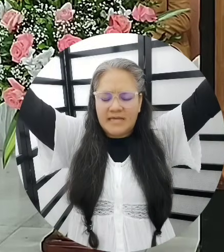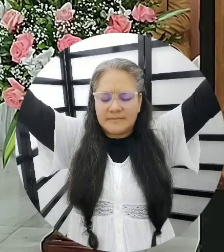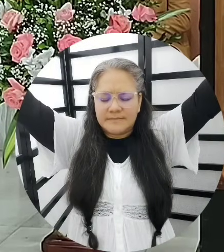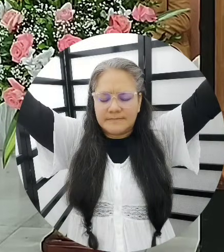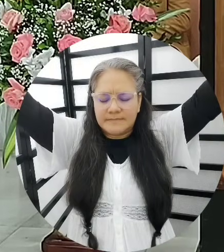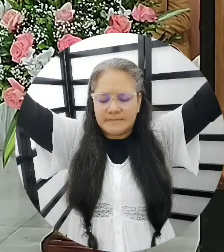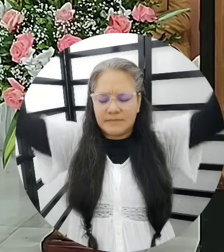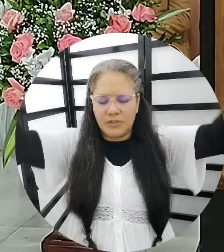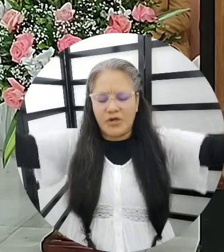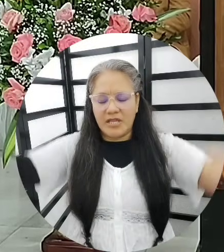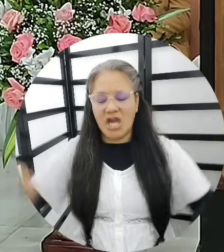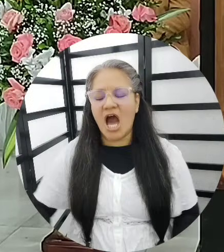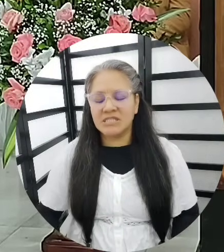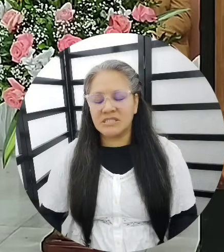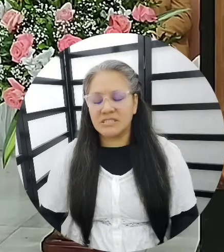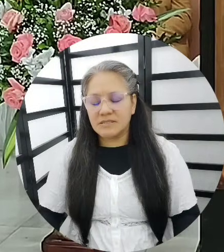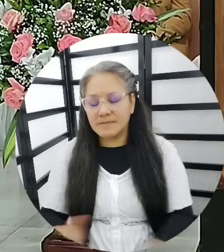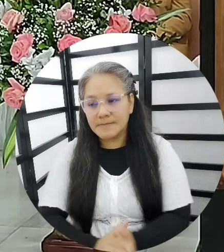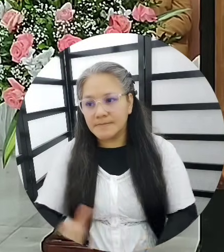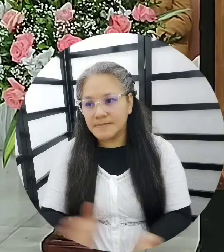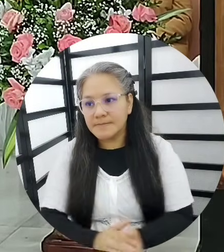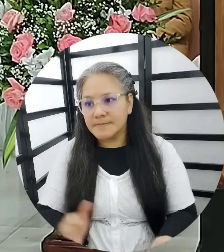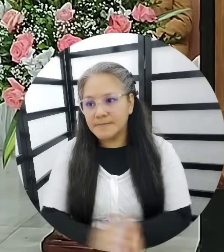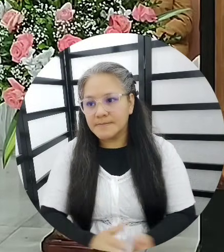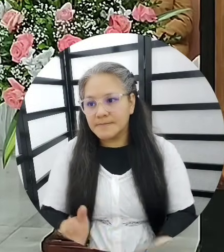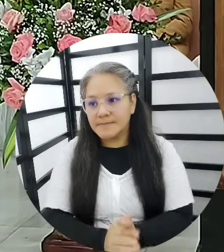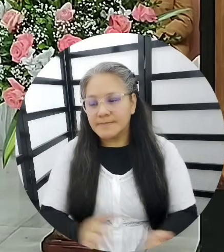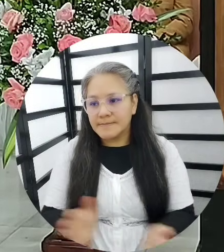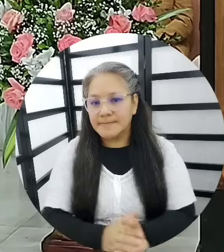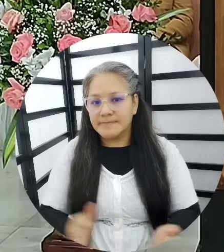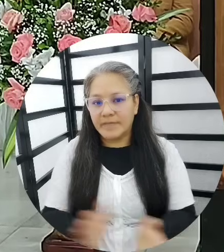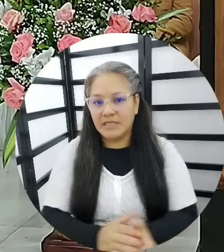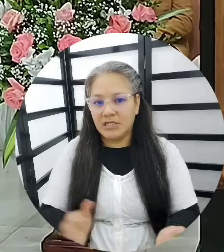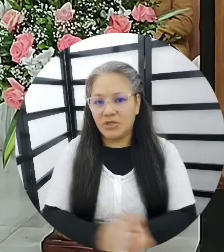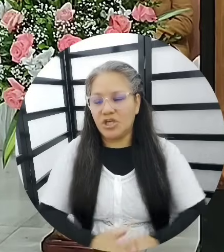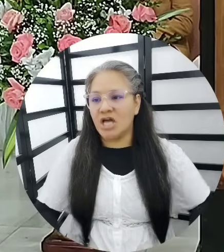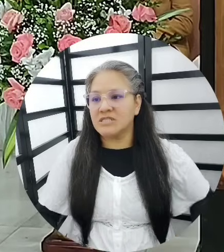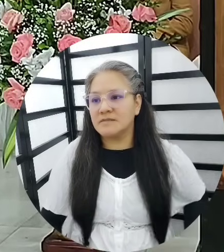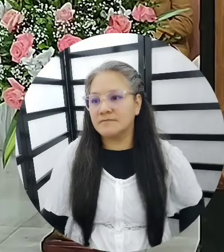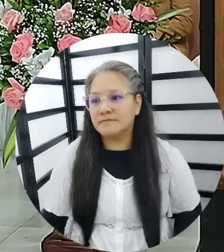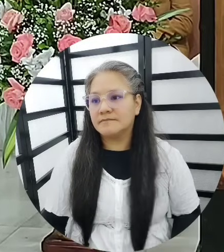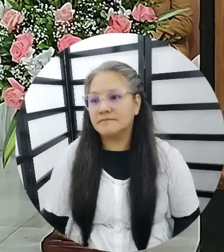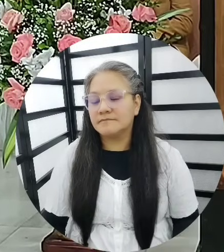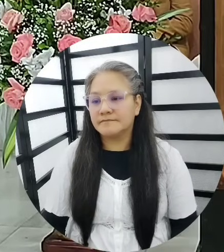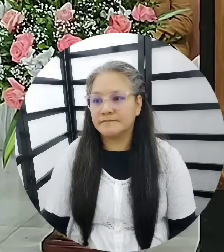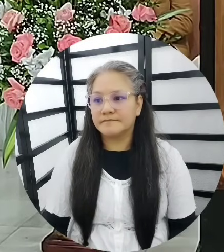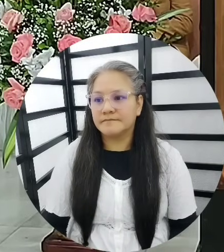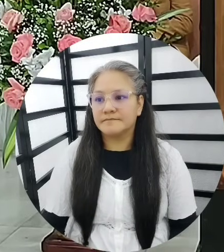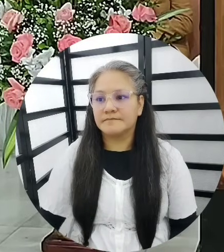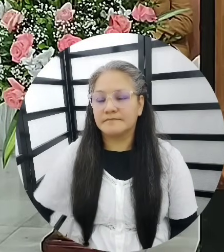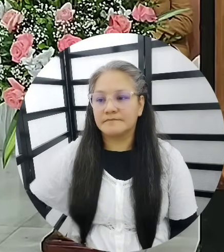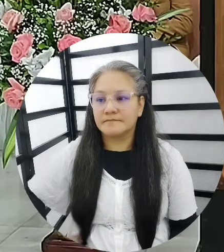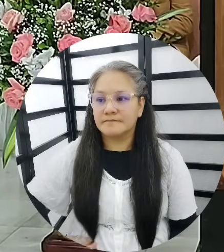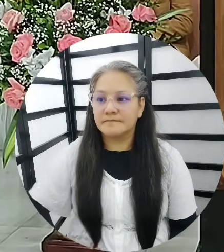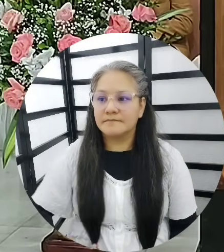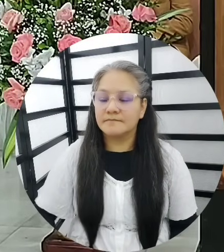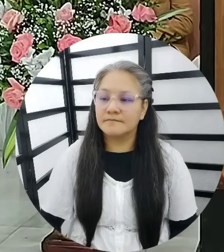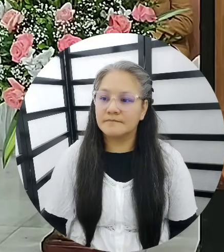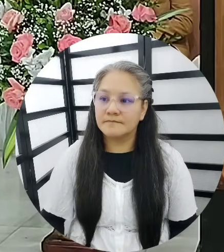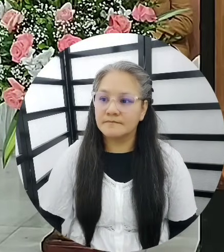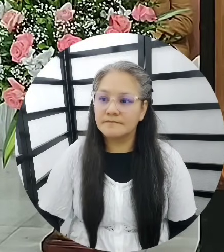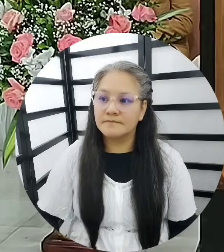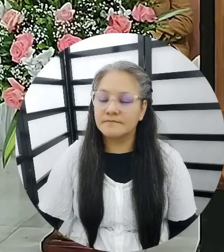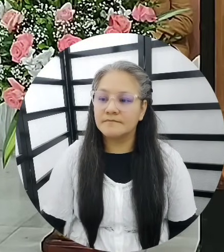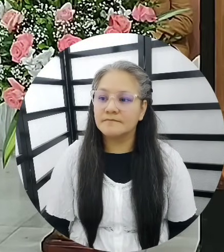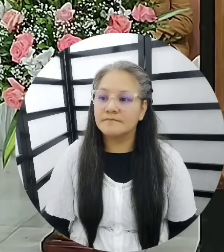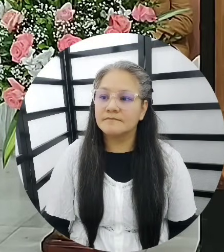victoria, se acerca el gran triunfo, el gran día de gloria, cuando esta iglesia, el pueblo de Dios en